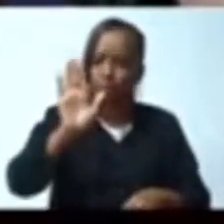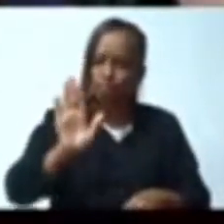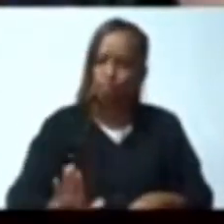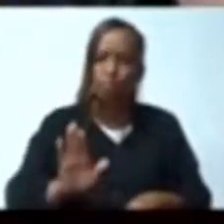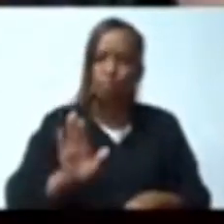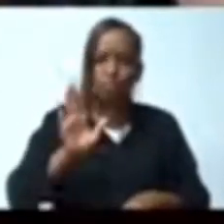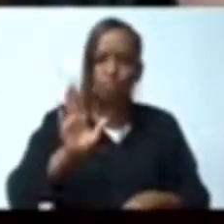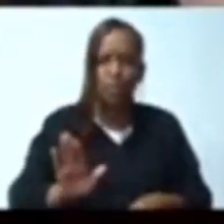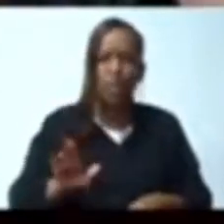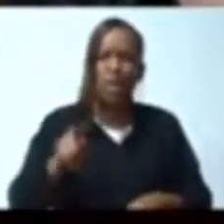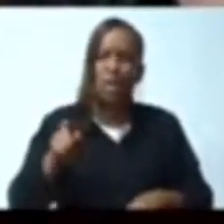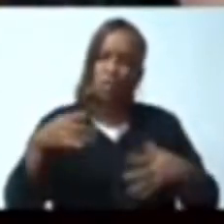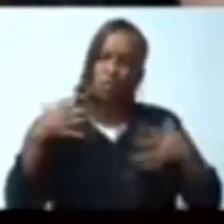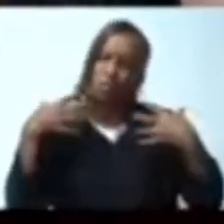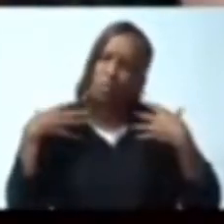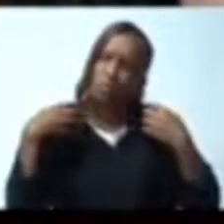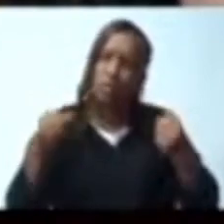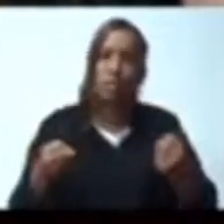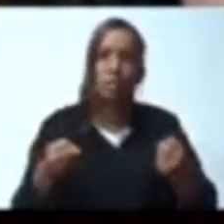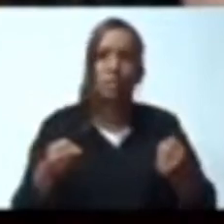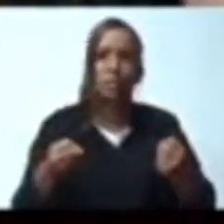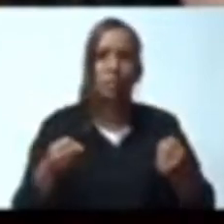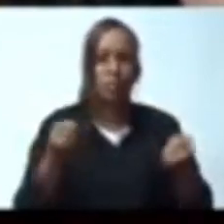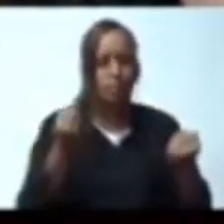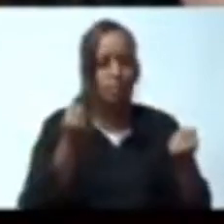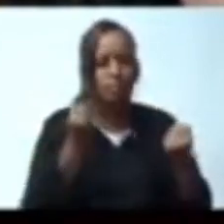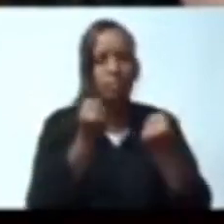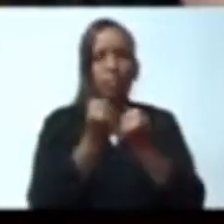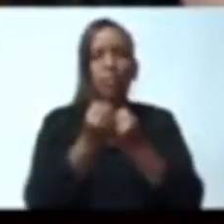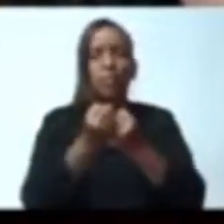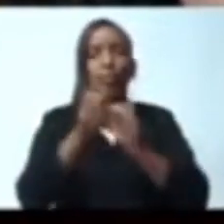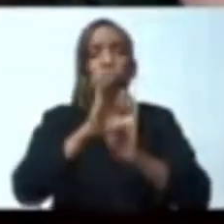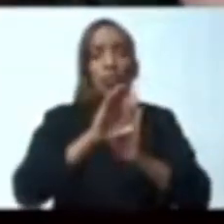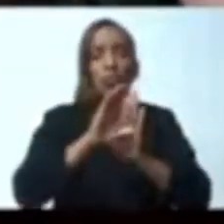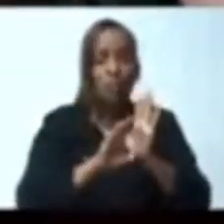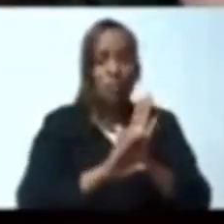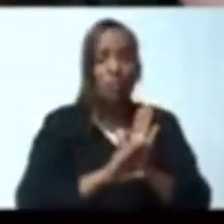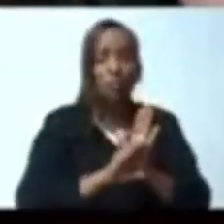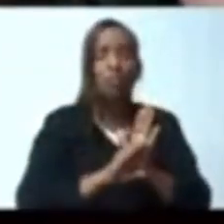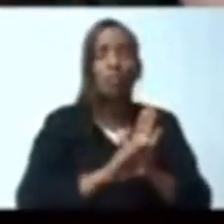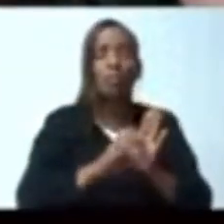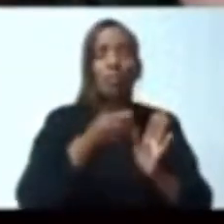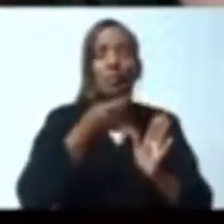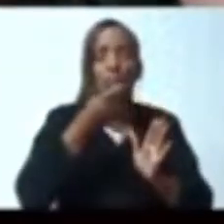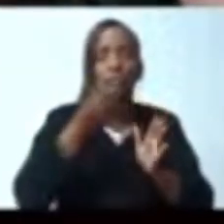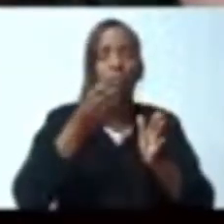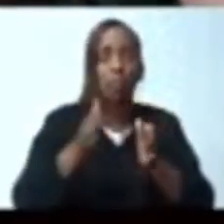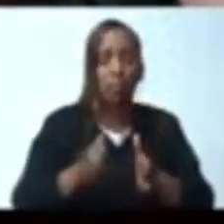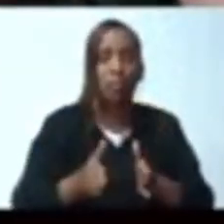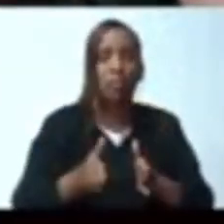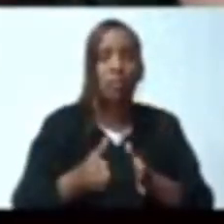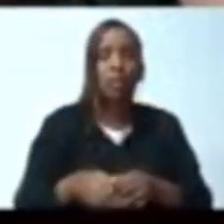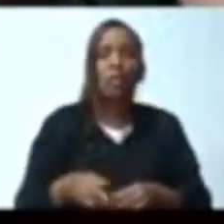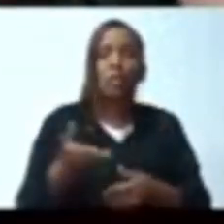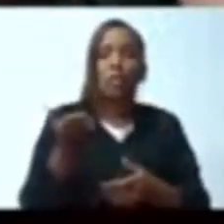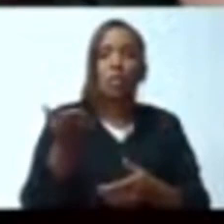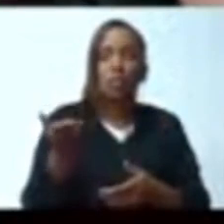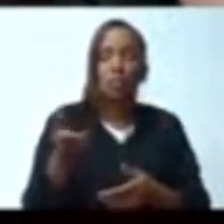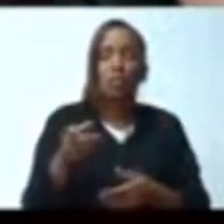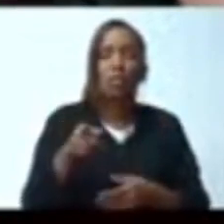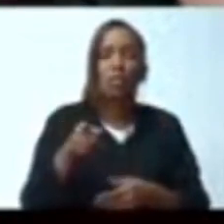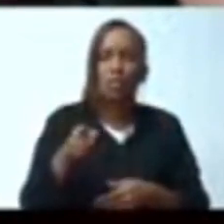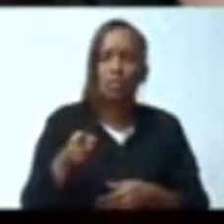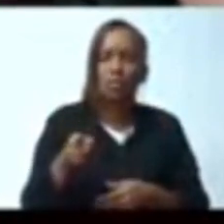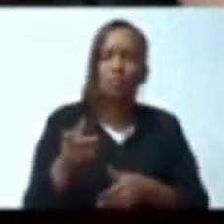instituciones democráticas dominicanas. Felicito a quienes sometieron esta